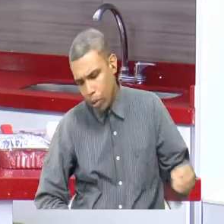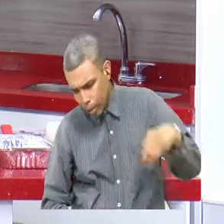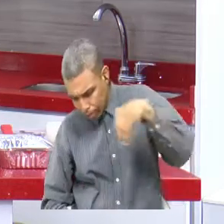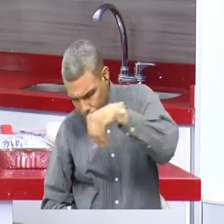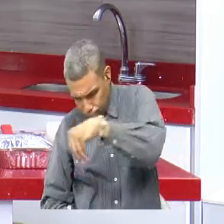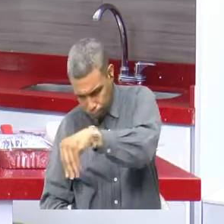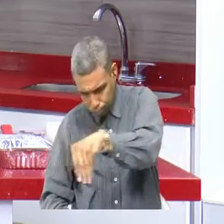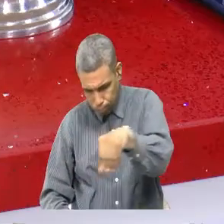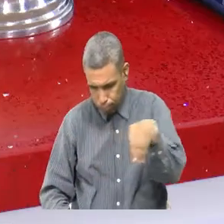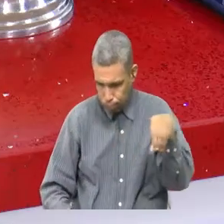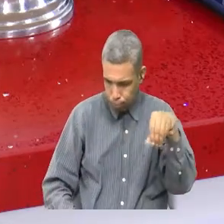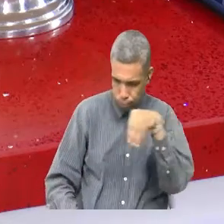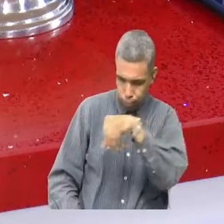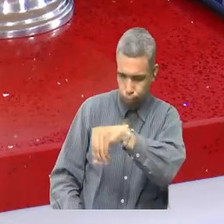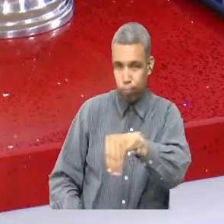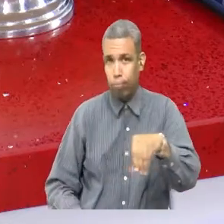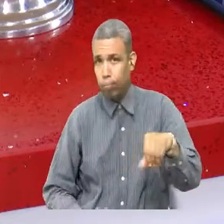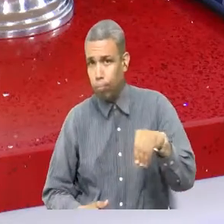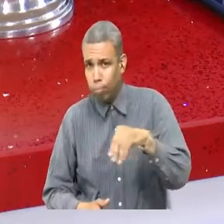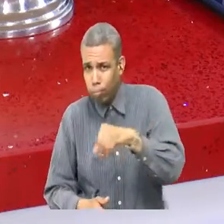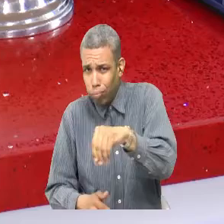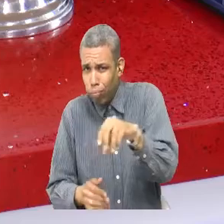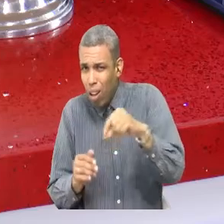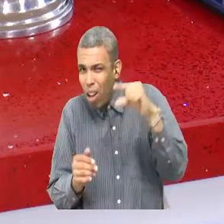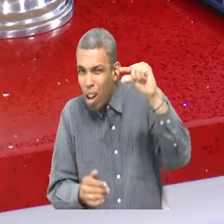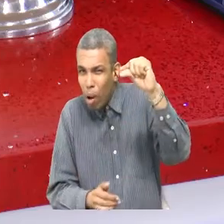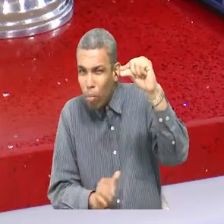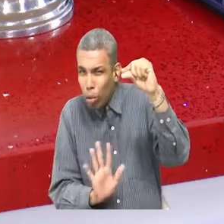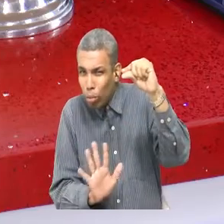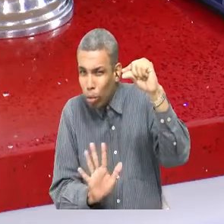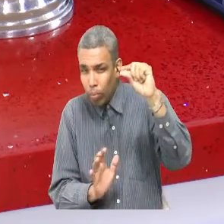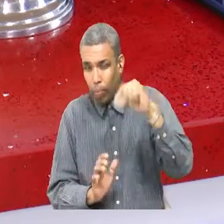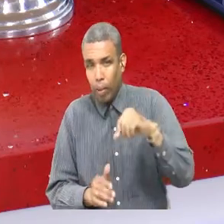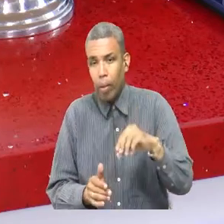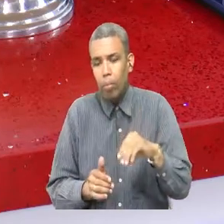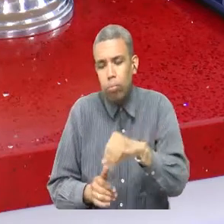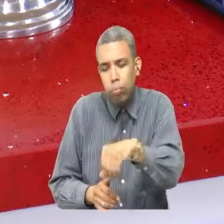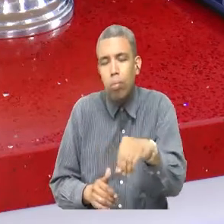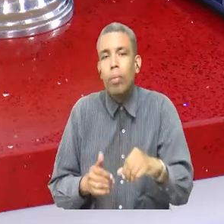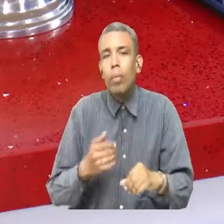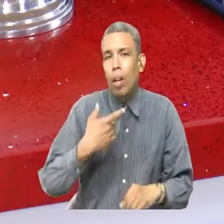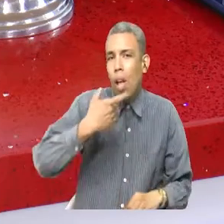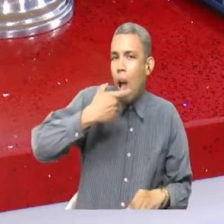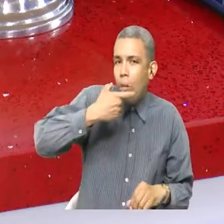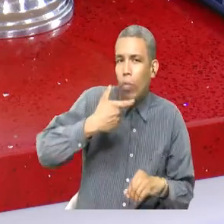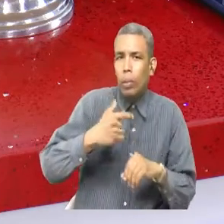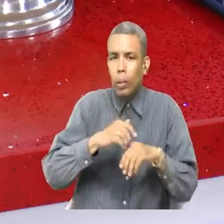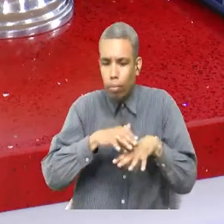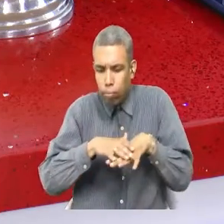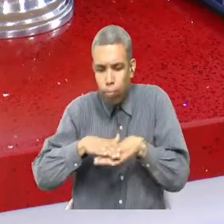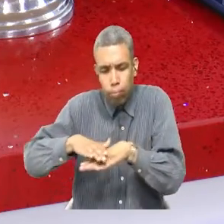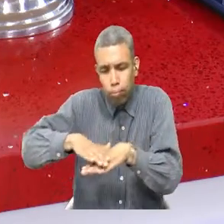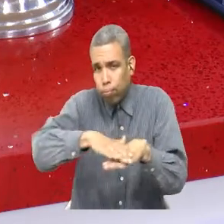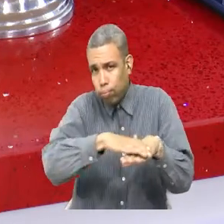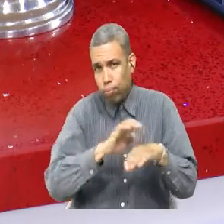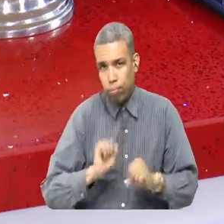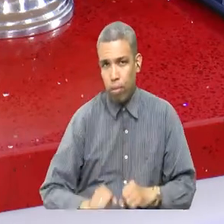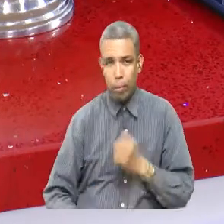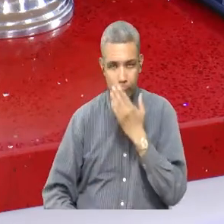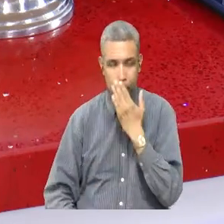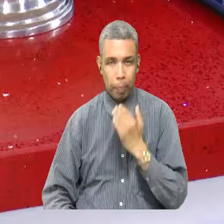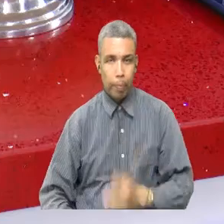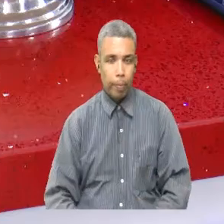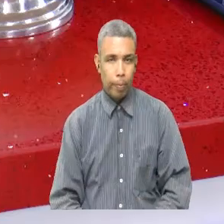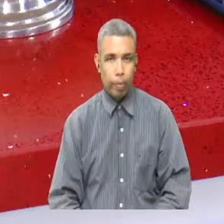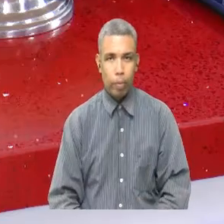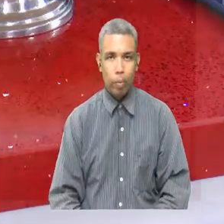para un pie de limón, pero lleva un poquito de gelatina sin sabor y va sobre una galleta, una tartaleta, pasta pie. Pasta pie. Bueno, ya saben